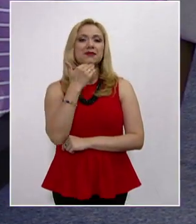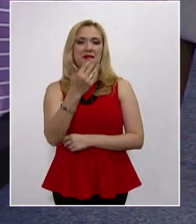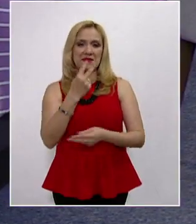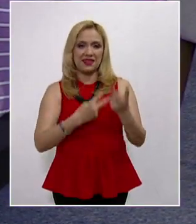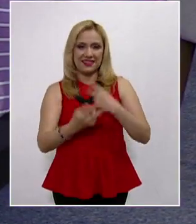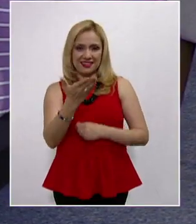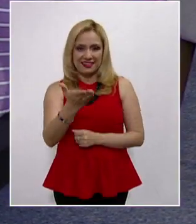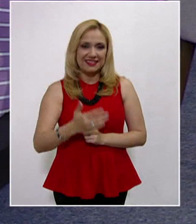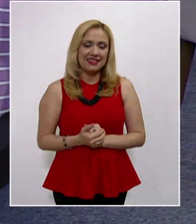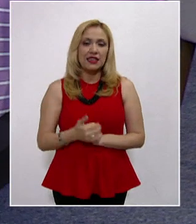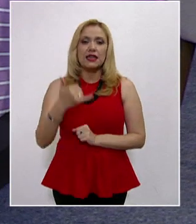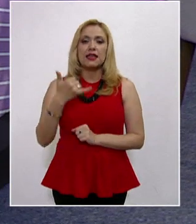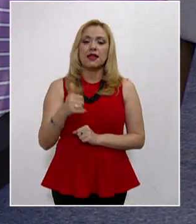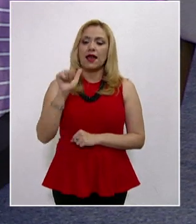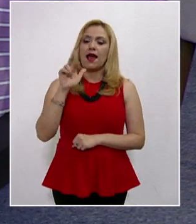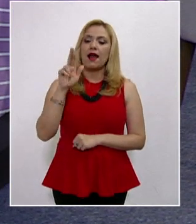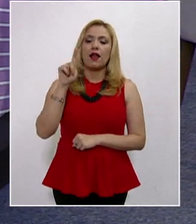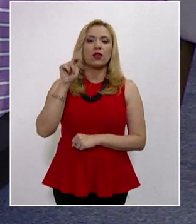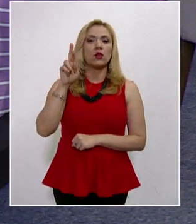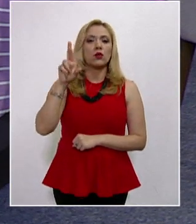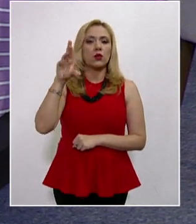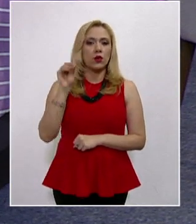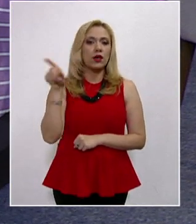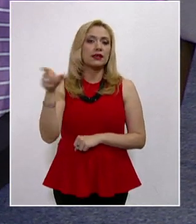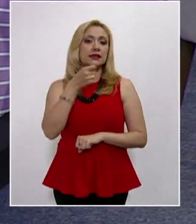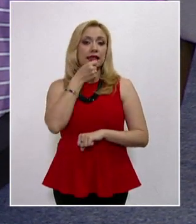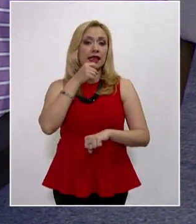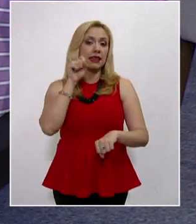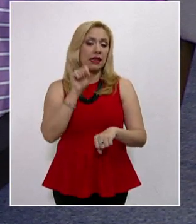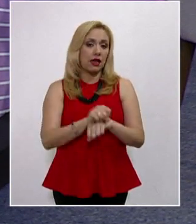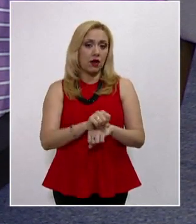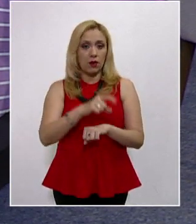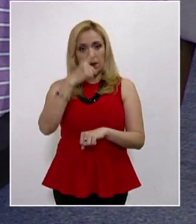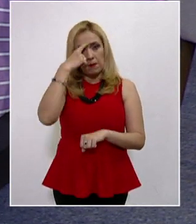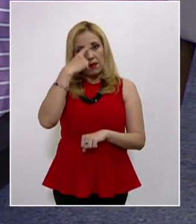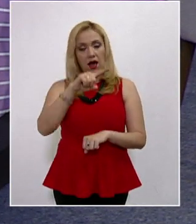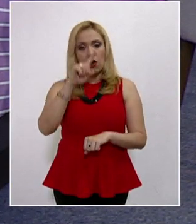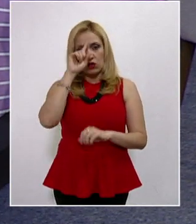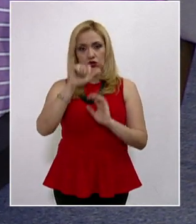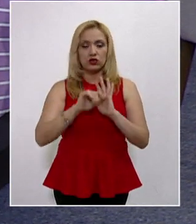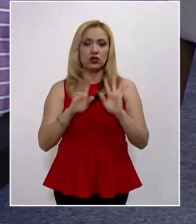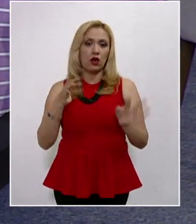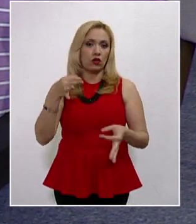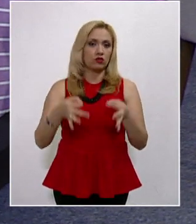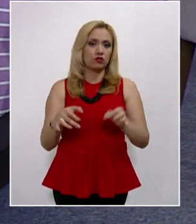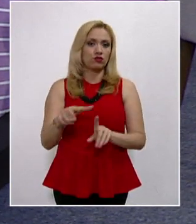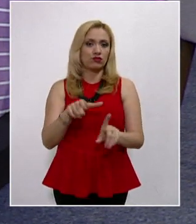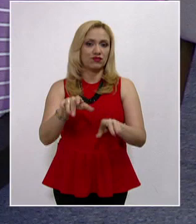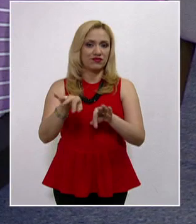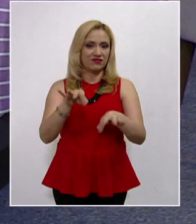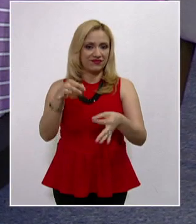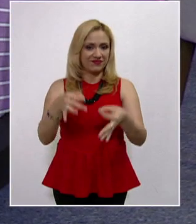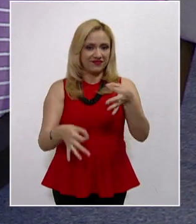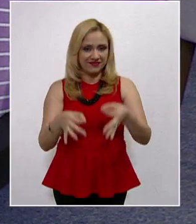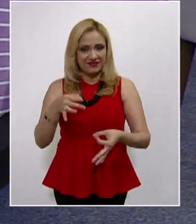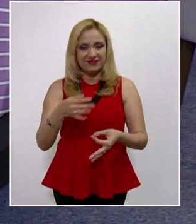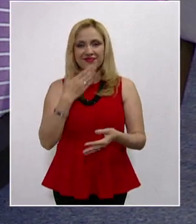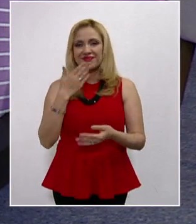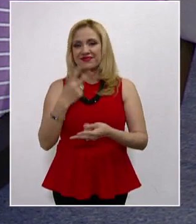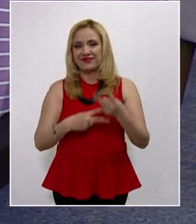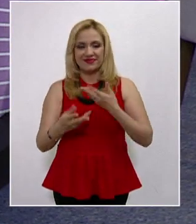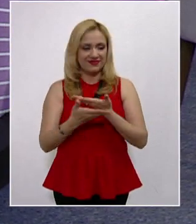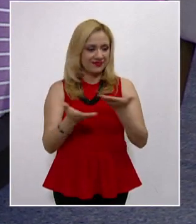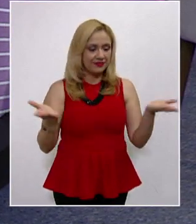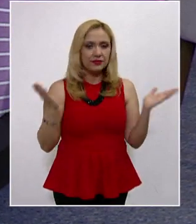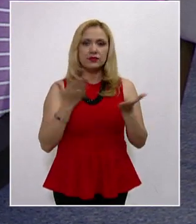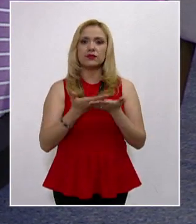días, muchas gracias. Y Arturo Guerrero Zazueta, él es secretario ejecutivo del Pleno del Consejo de la Judicatura Federal. Bienvenidos todos. Vamos